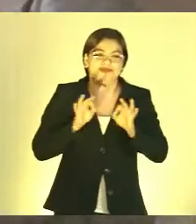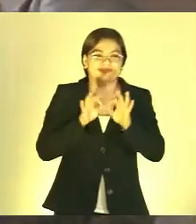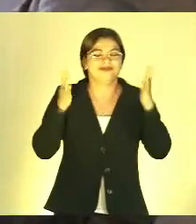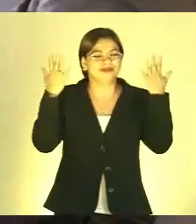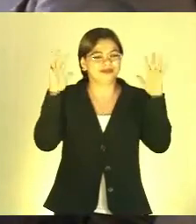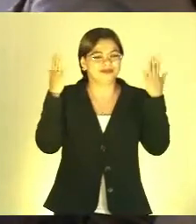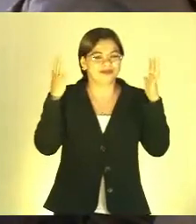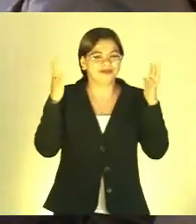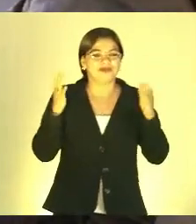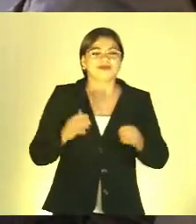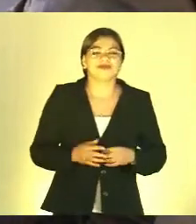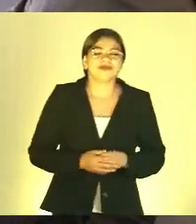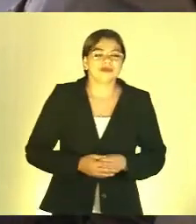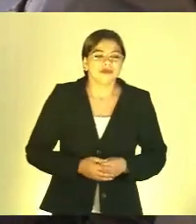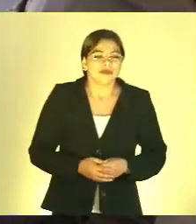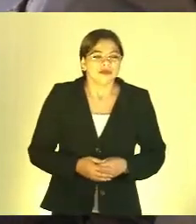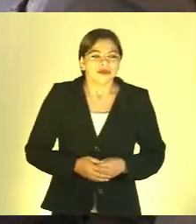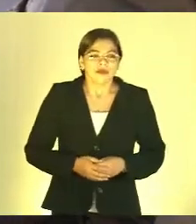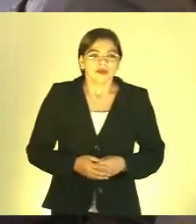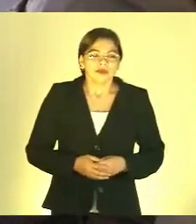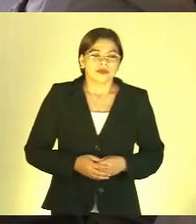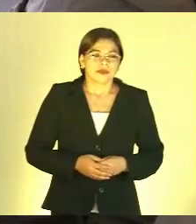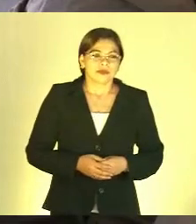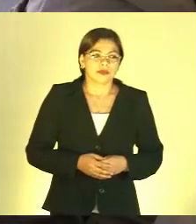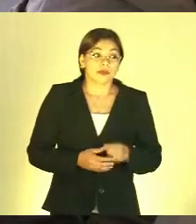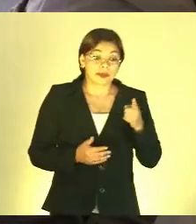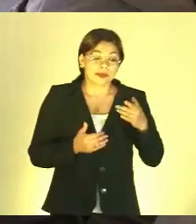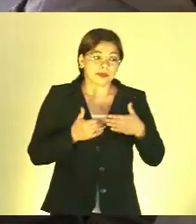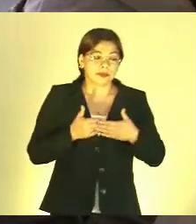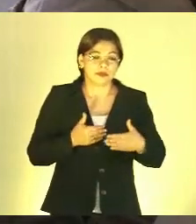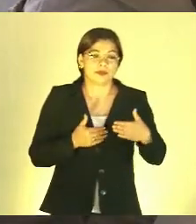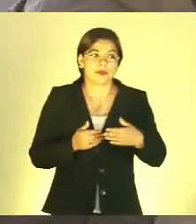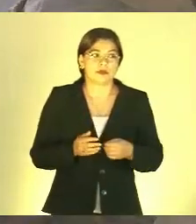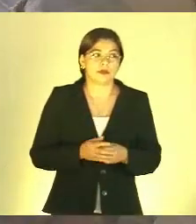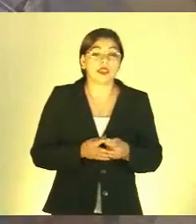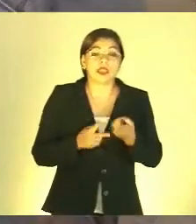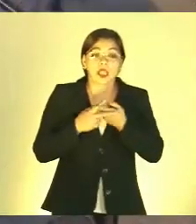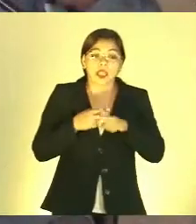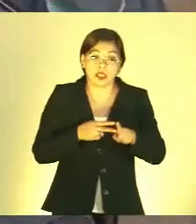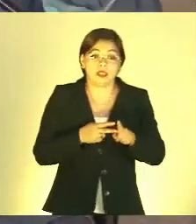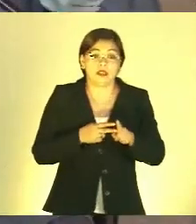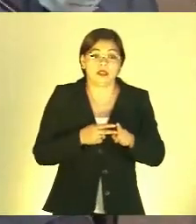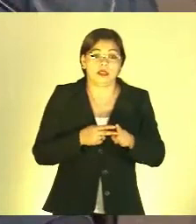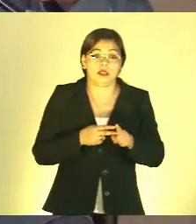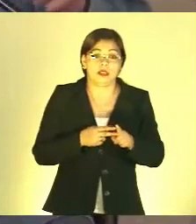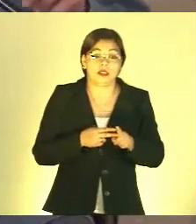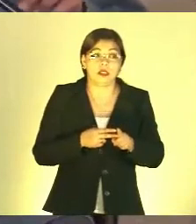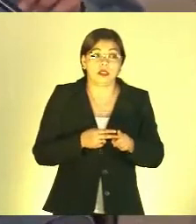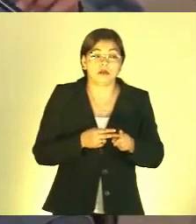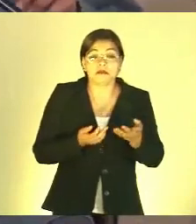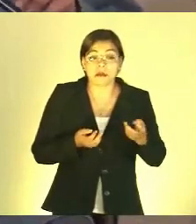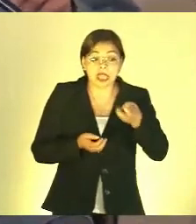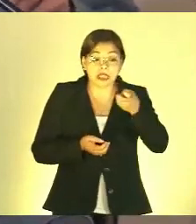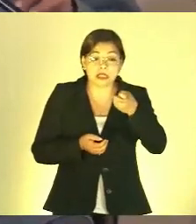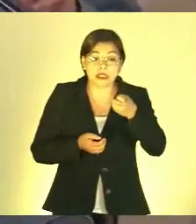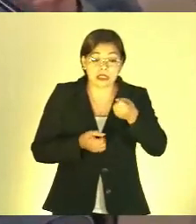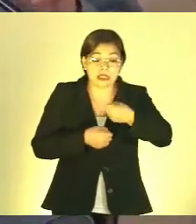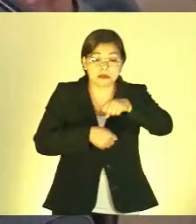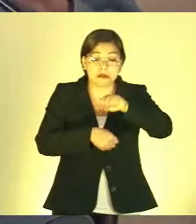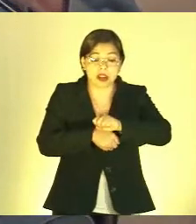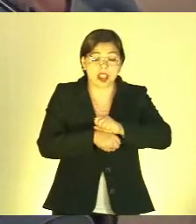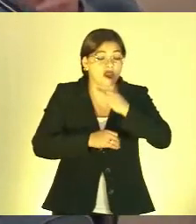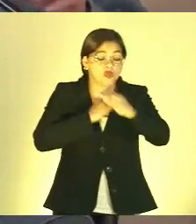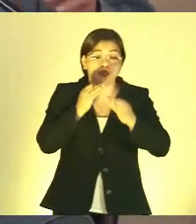La otra es, a partir de este instante empieza la circulación. En esta semana estará en todas